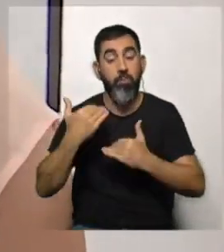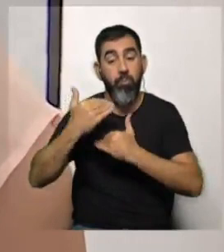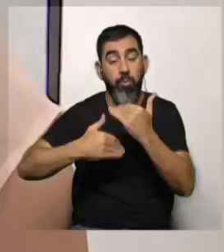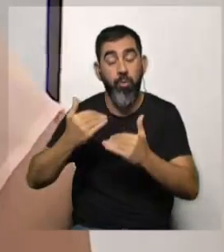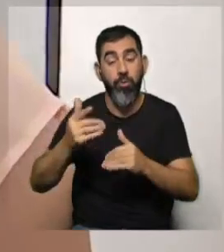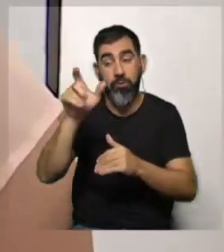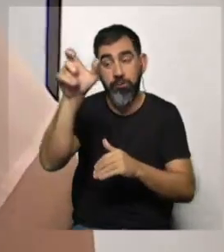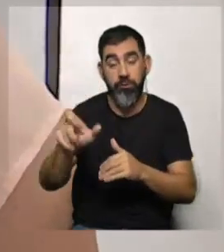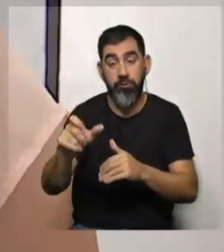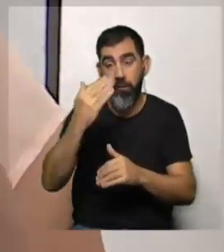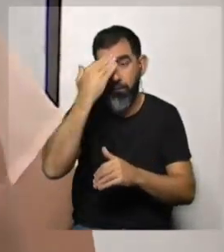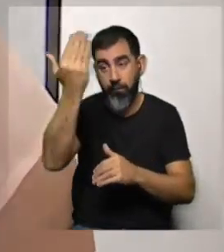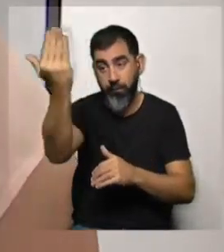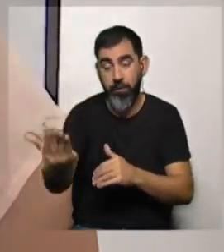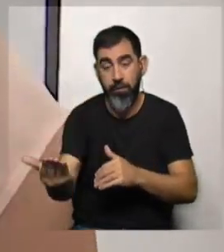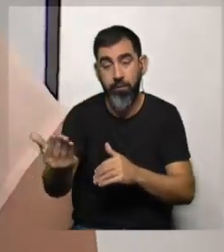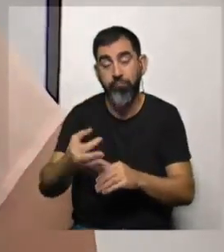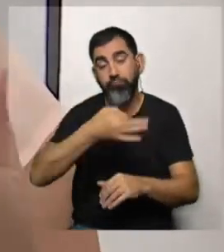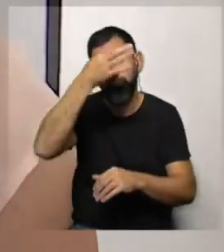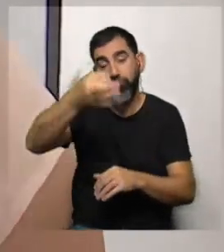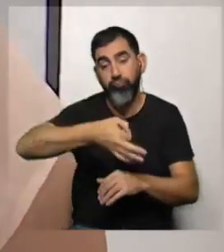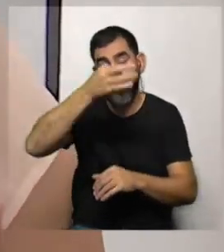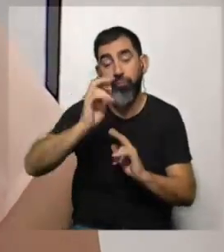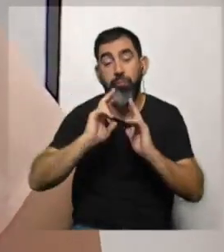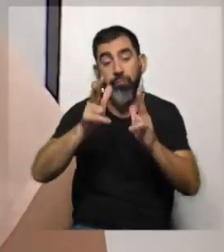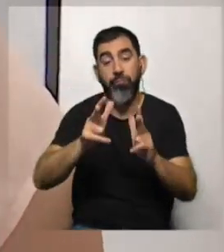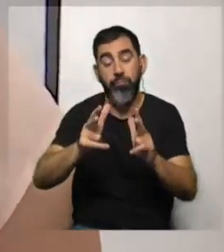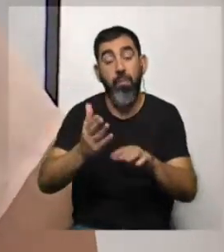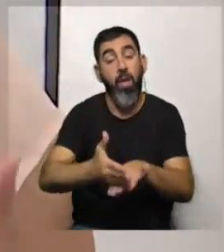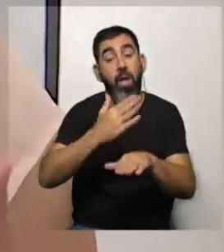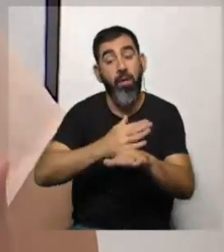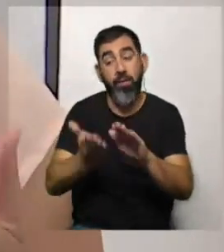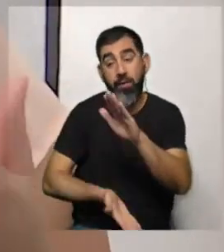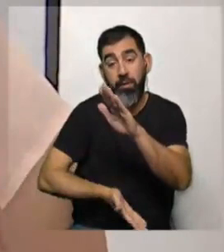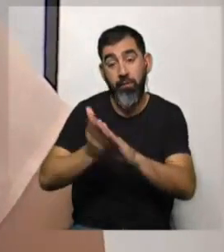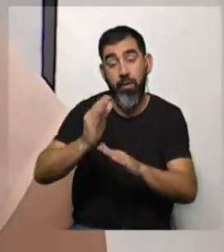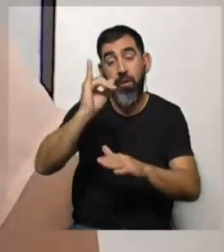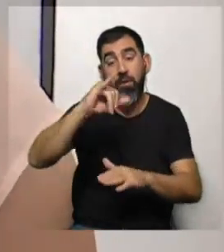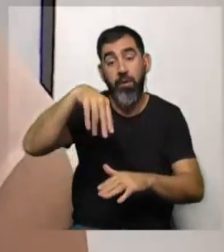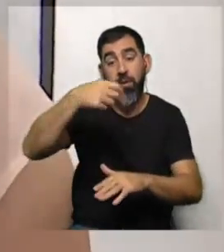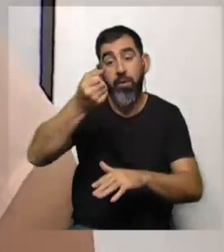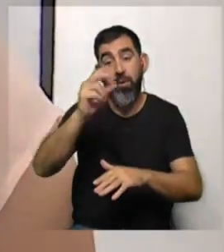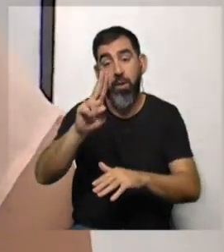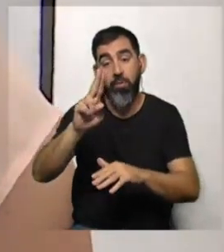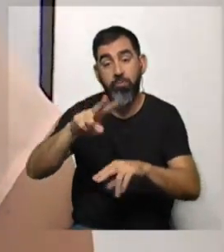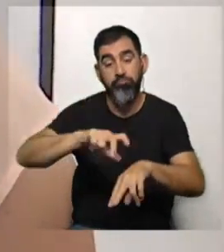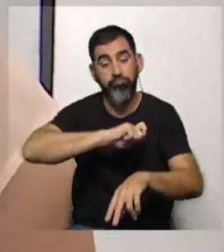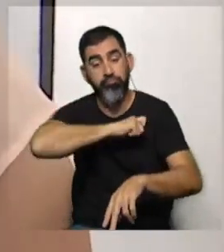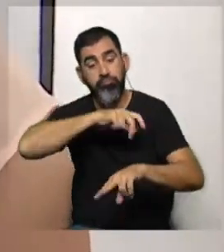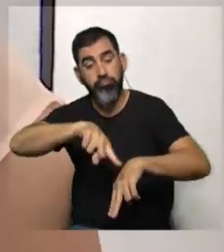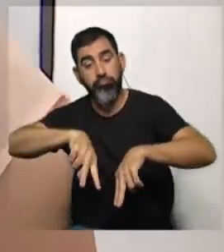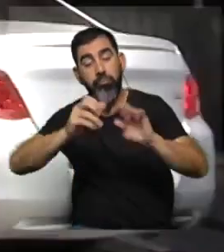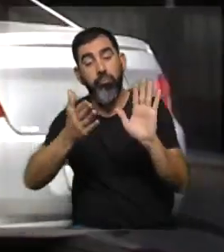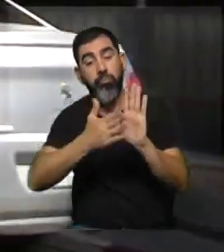la jerarca frente amplista presentó sus descargos donde afirmó que antes de dejar su cargo en inau se realizó una inspección que